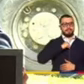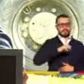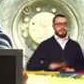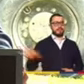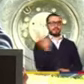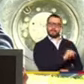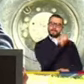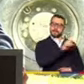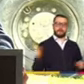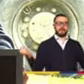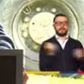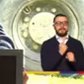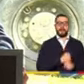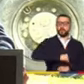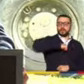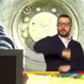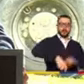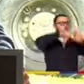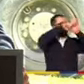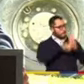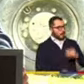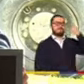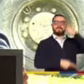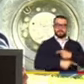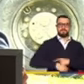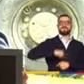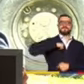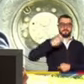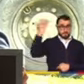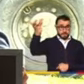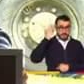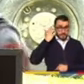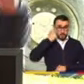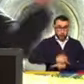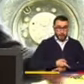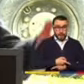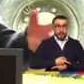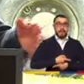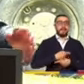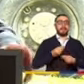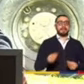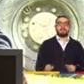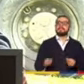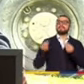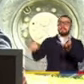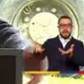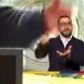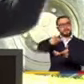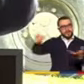trabajador y trabajadora, si cumple los requisitos a pensionarse, se les entregue a la gente,